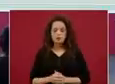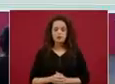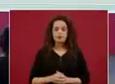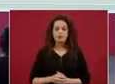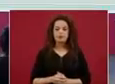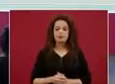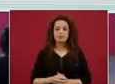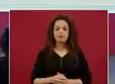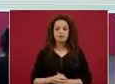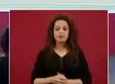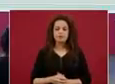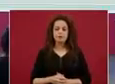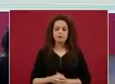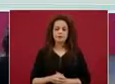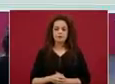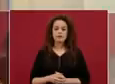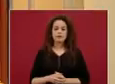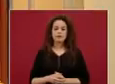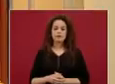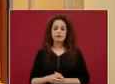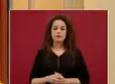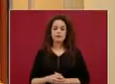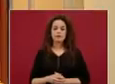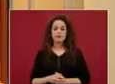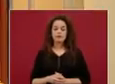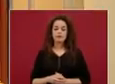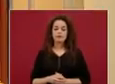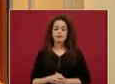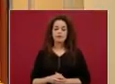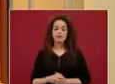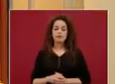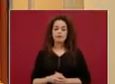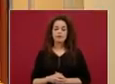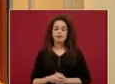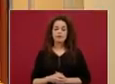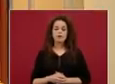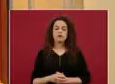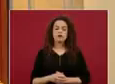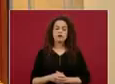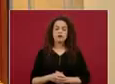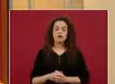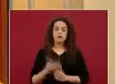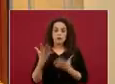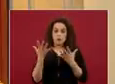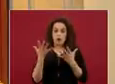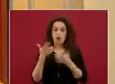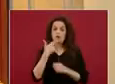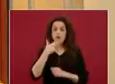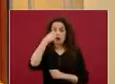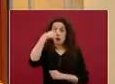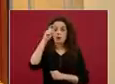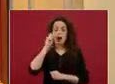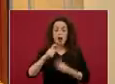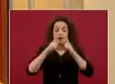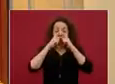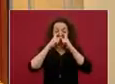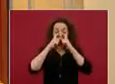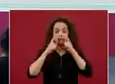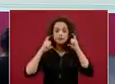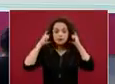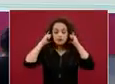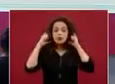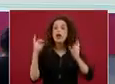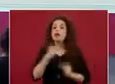codo. Hay que usar nuestras manos para colocarnos correctamente nuestro cubrebocas, cubriendo nariz y boca por